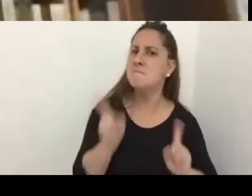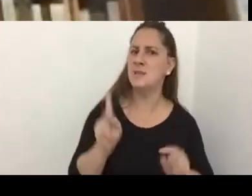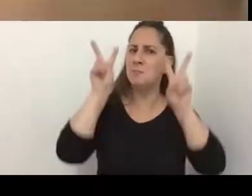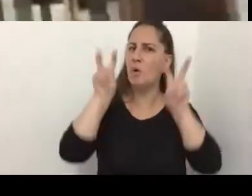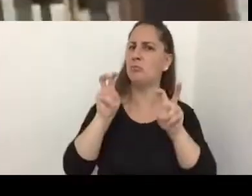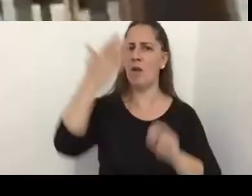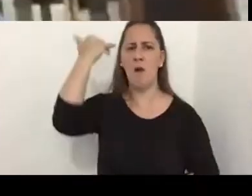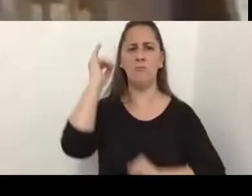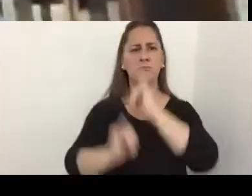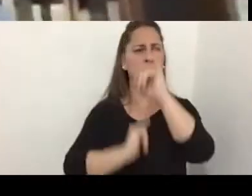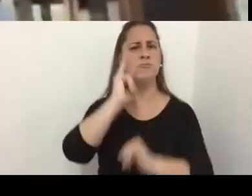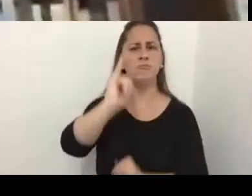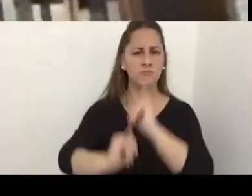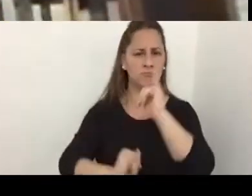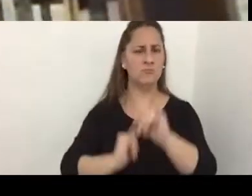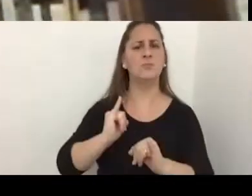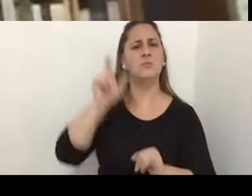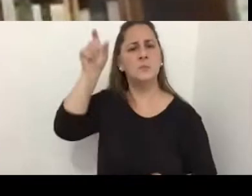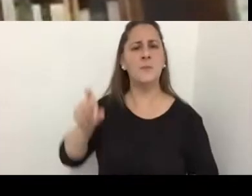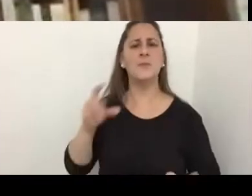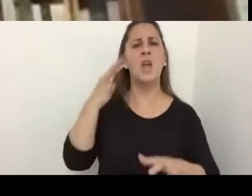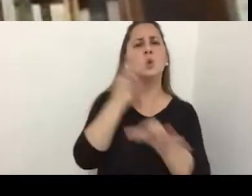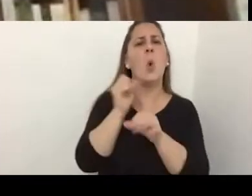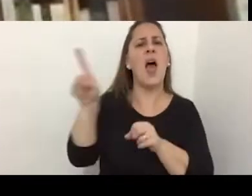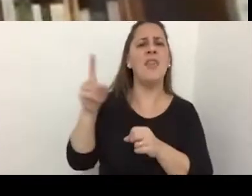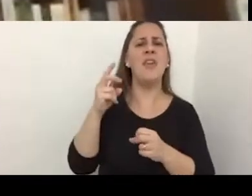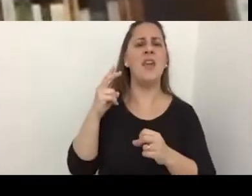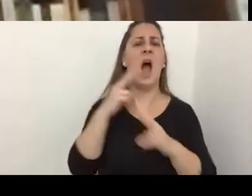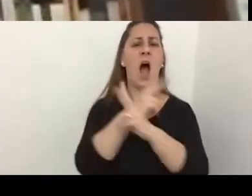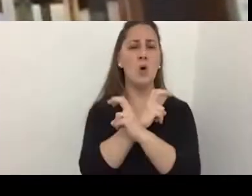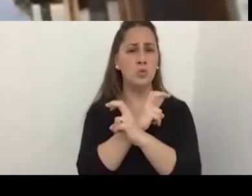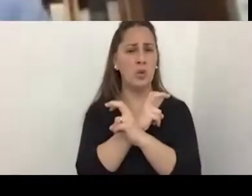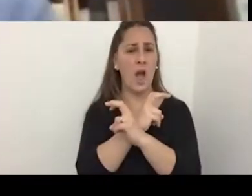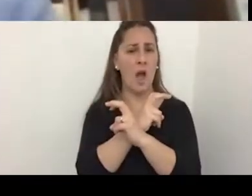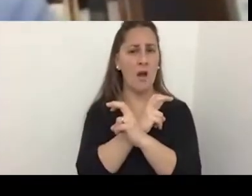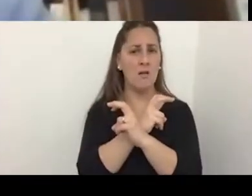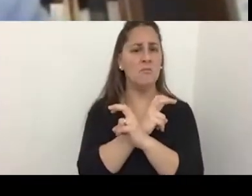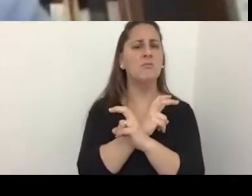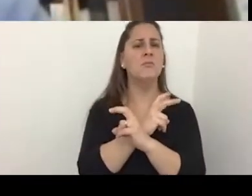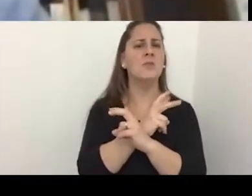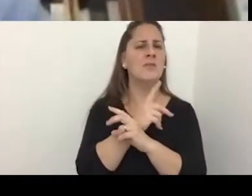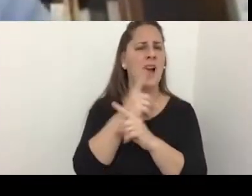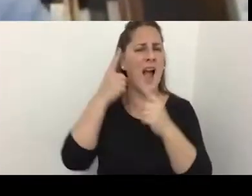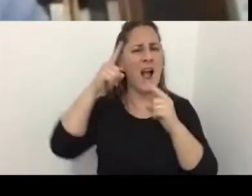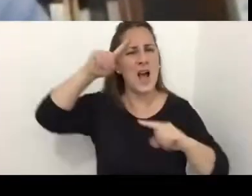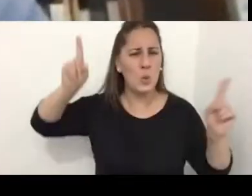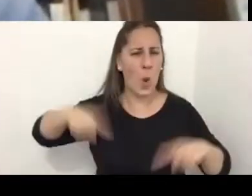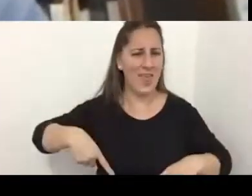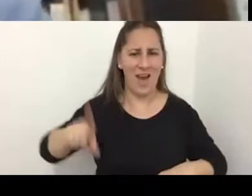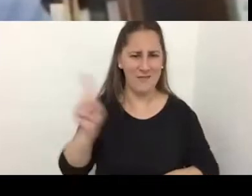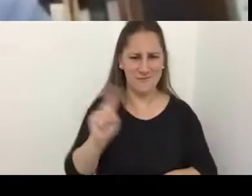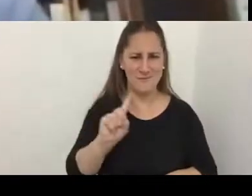de la escuela austríaca. Las cosas no son casualidad. Hay matrices